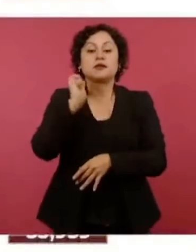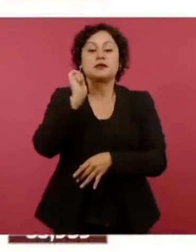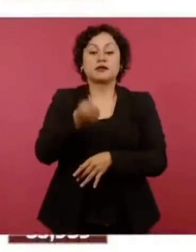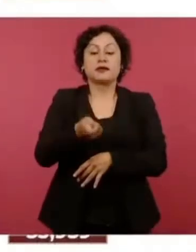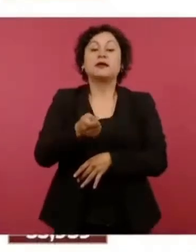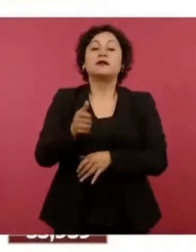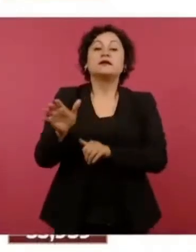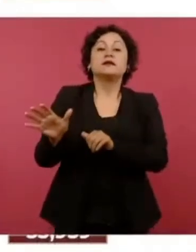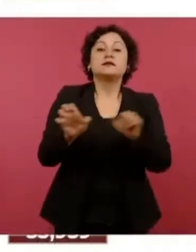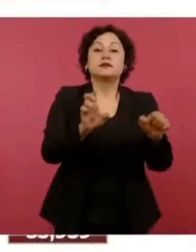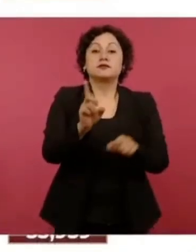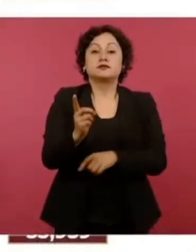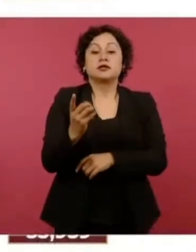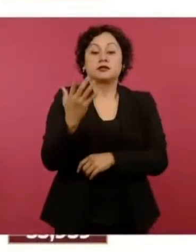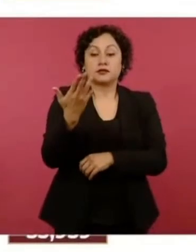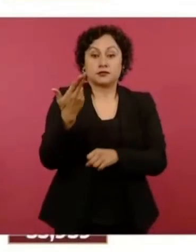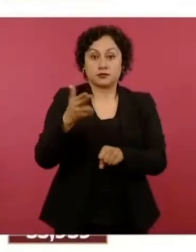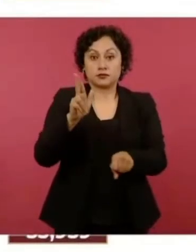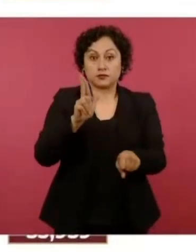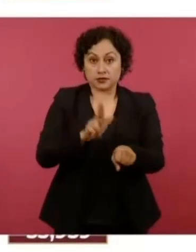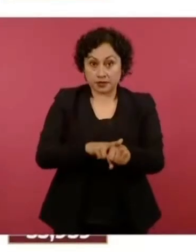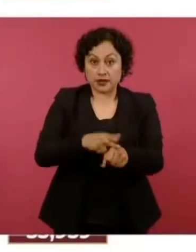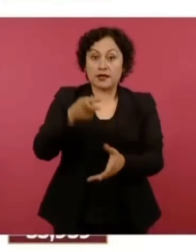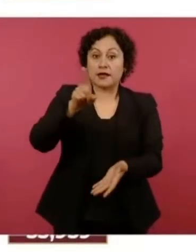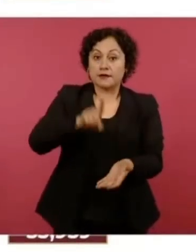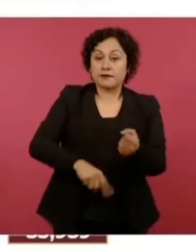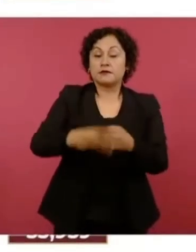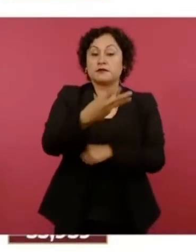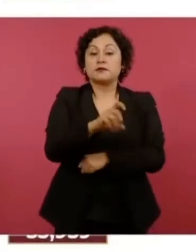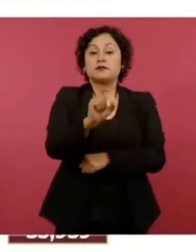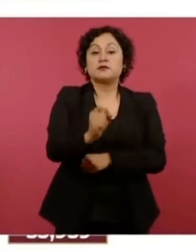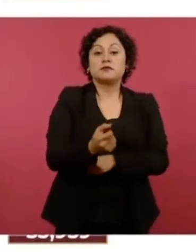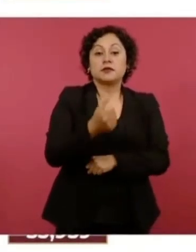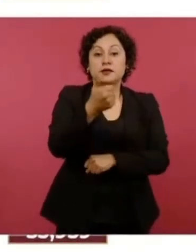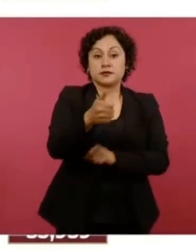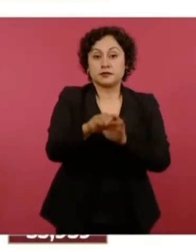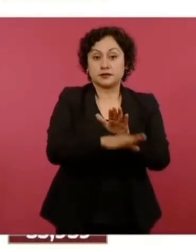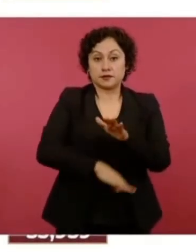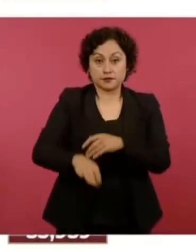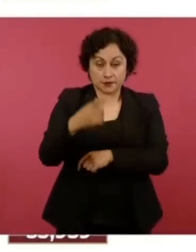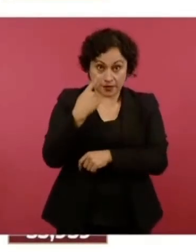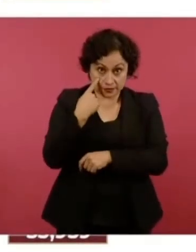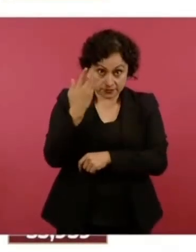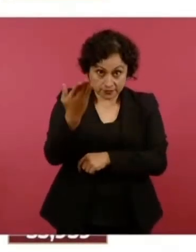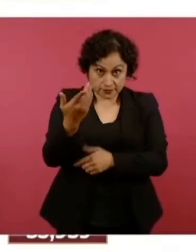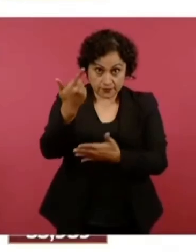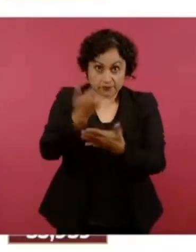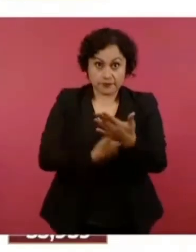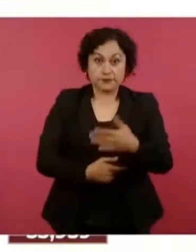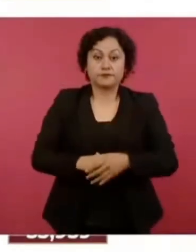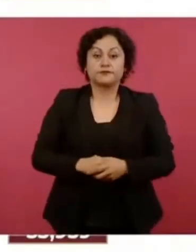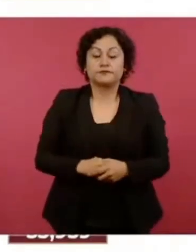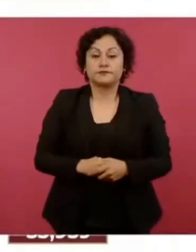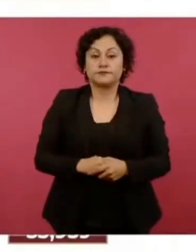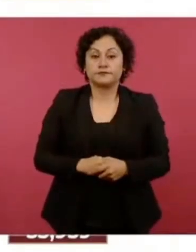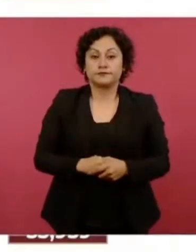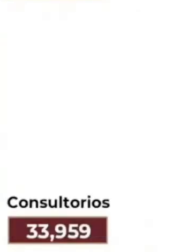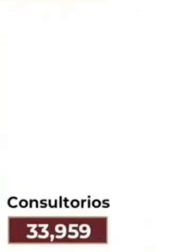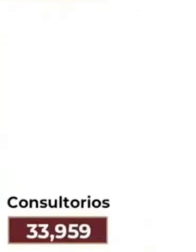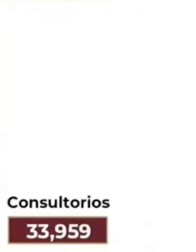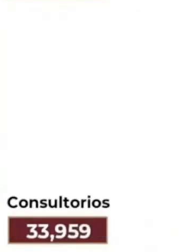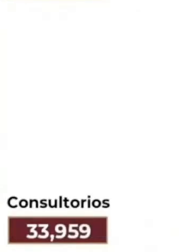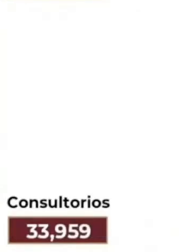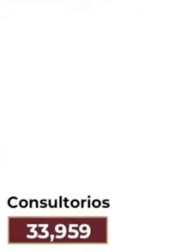635 hospitales, de los cuales 326 son hospitales básicos, integrales y comunitarios, 242 son